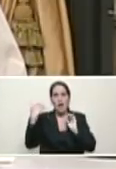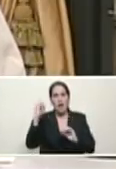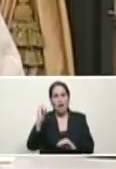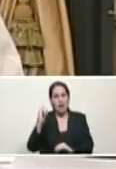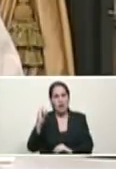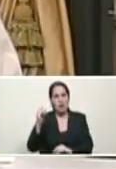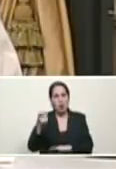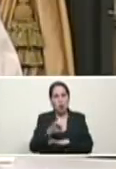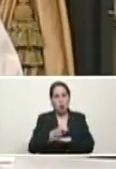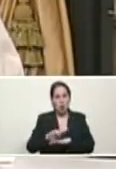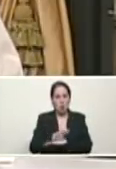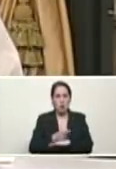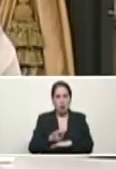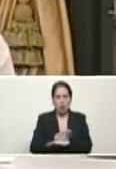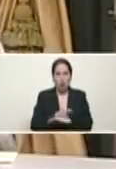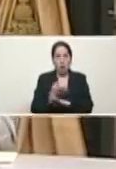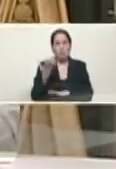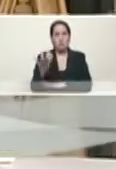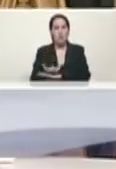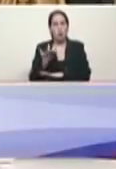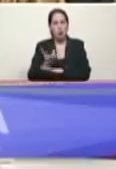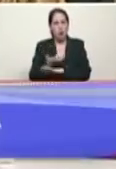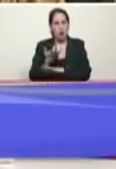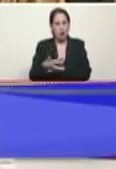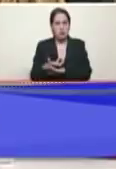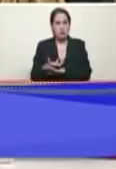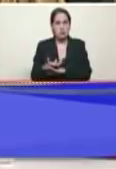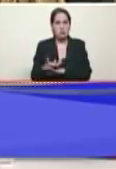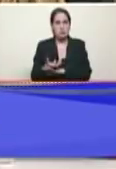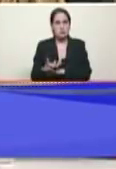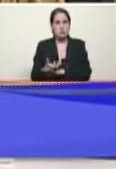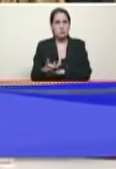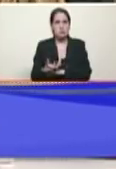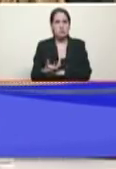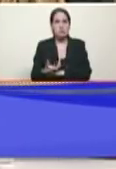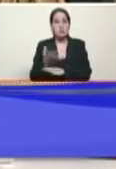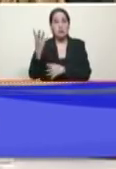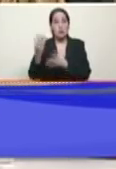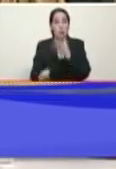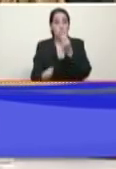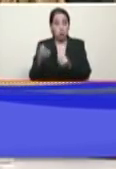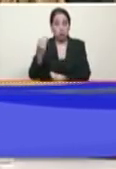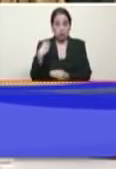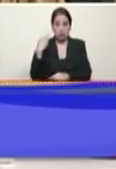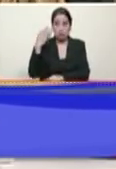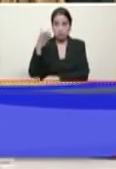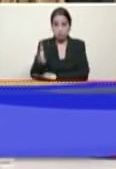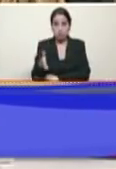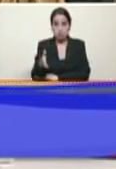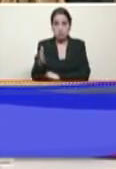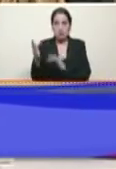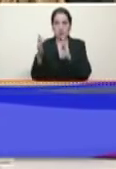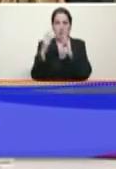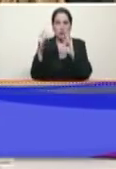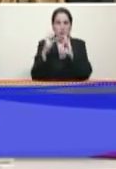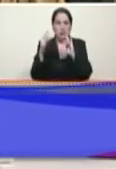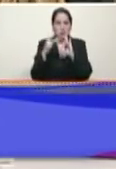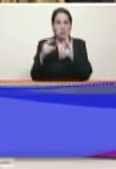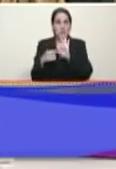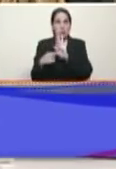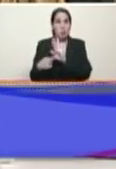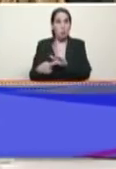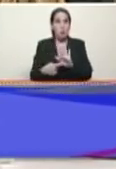del estado Monagas, compañera Yelitze Santaella, allá en Maturín. Yo quiero que ella muestre